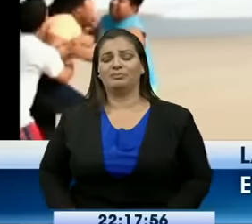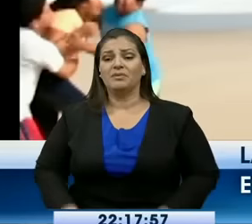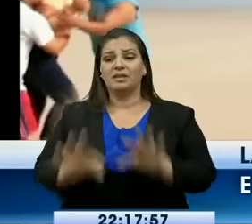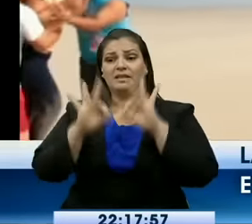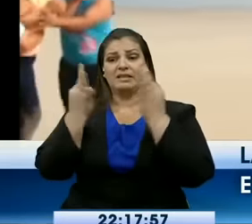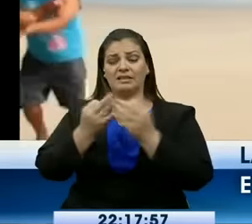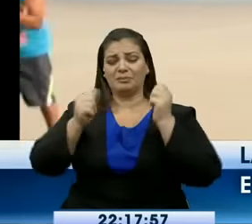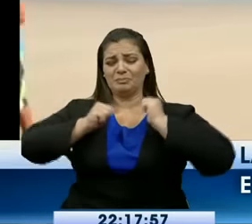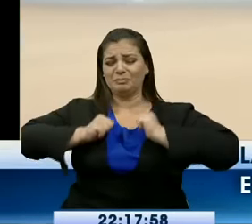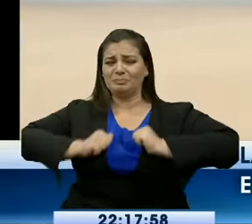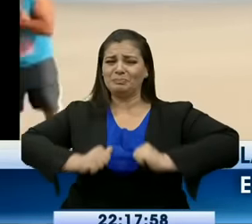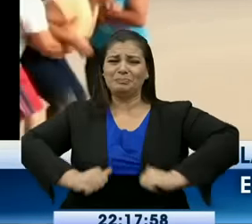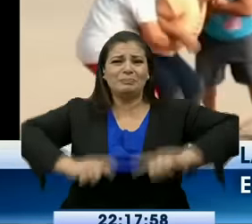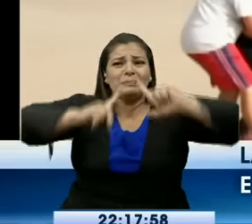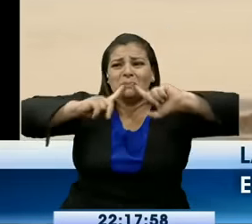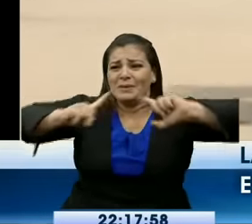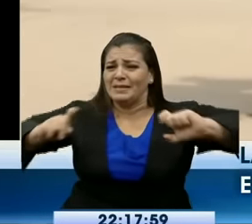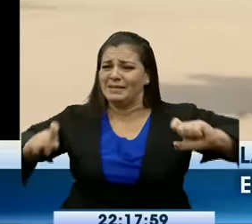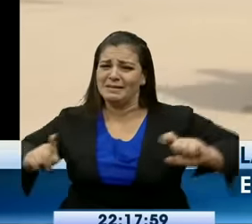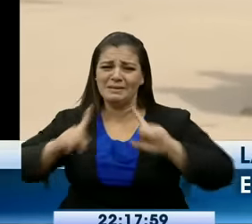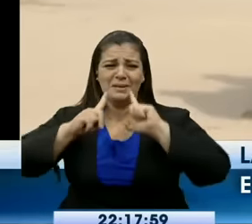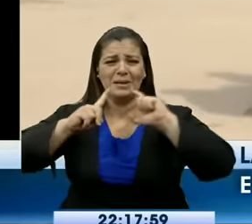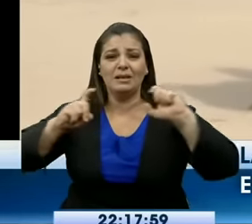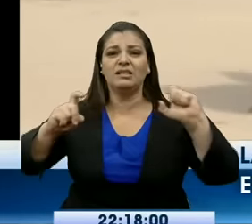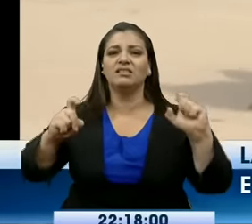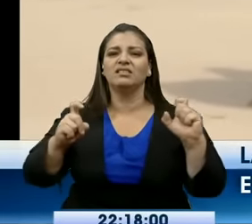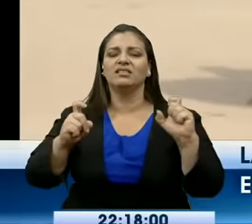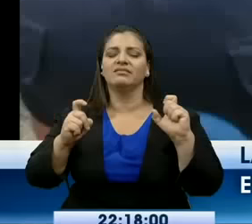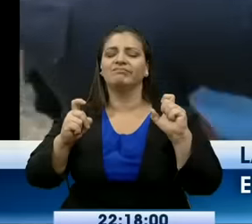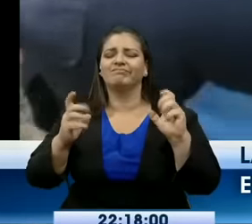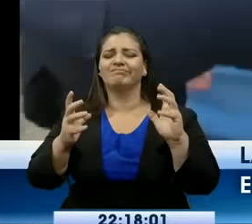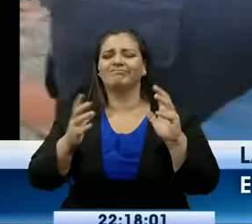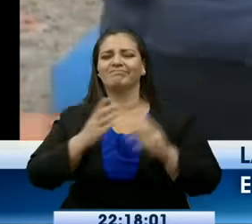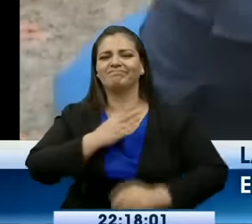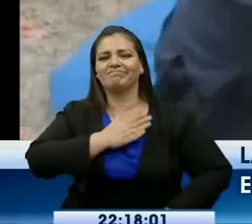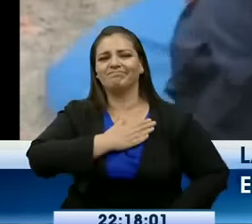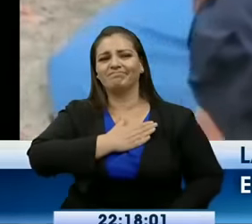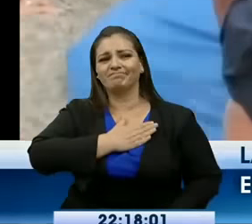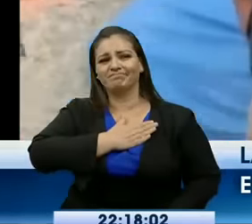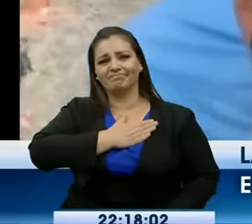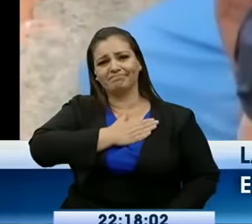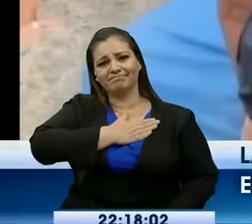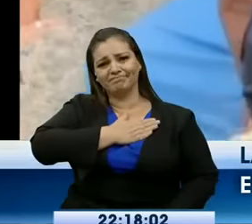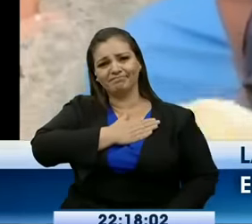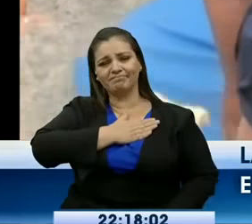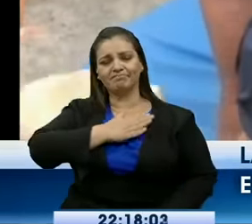los familiares por rescatar los cuerpos era indescriptible.